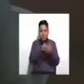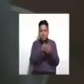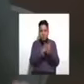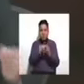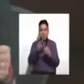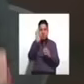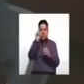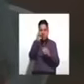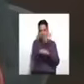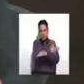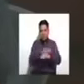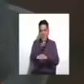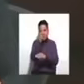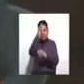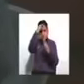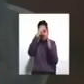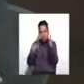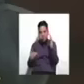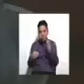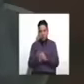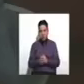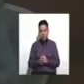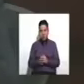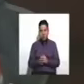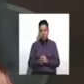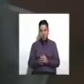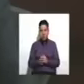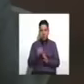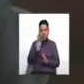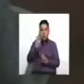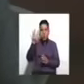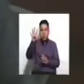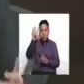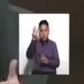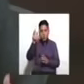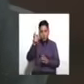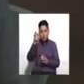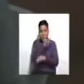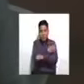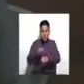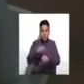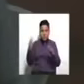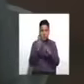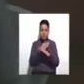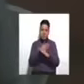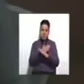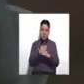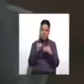más de 30 billones y cuando tiene un déficit de cuenta corriente que supera en 48 billones de pesos el problema.